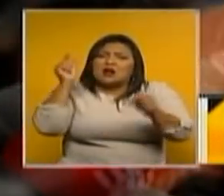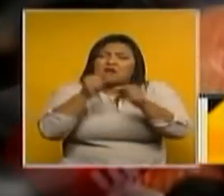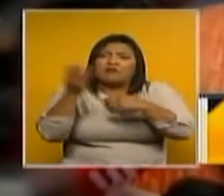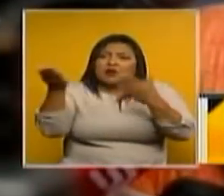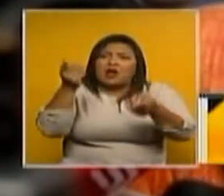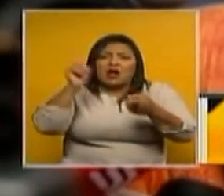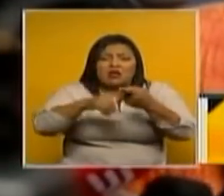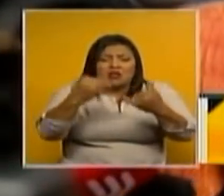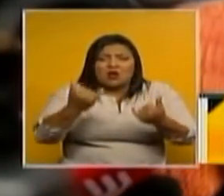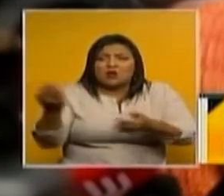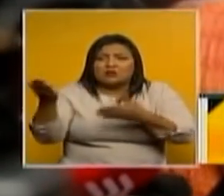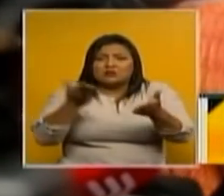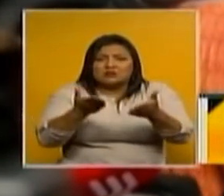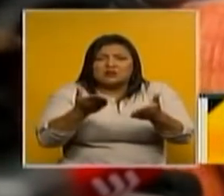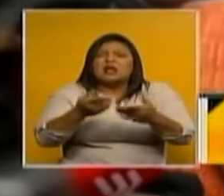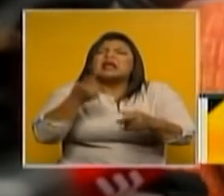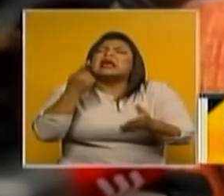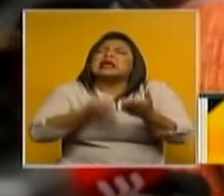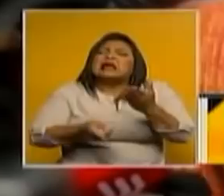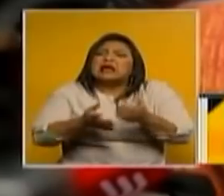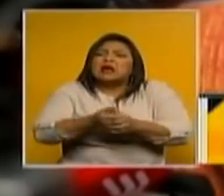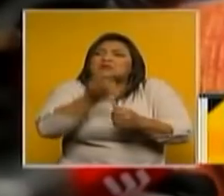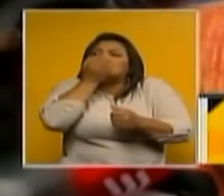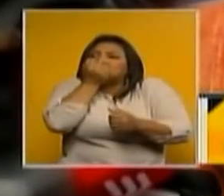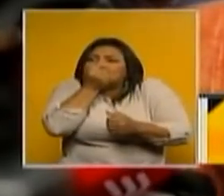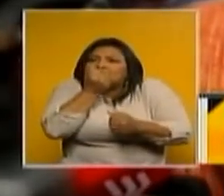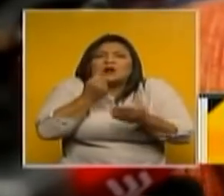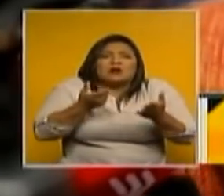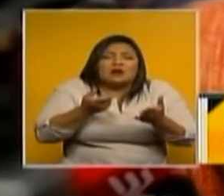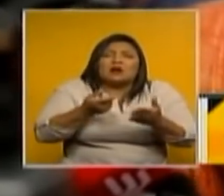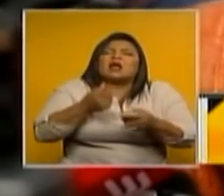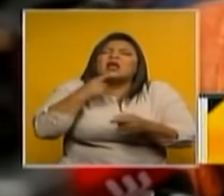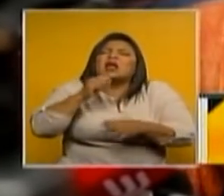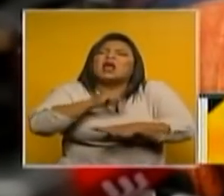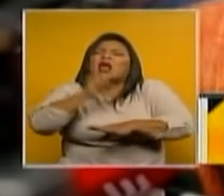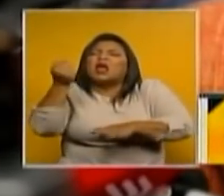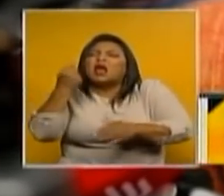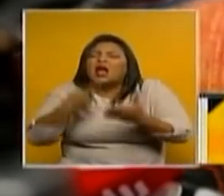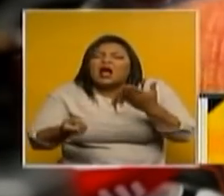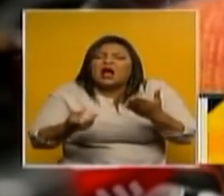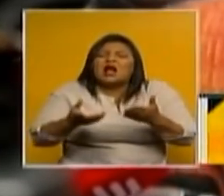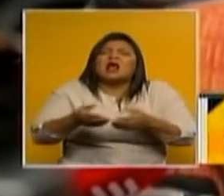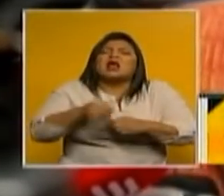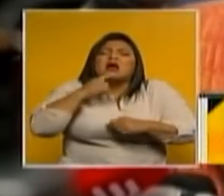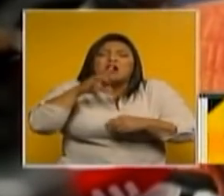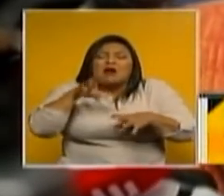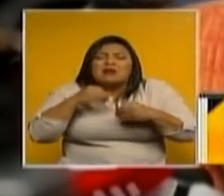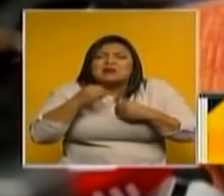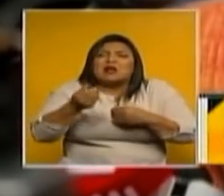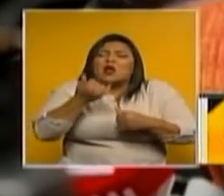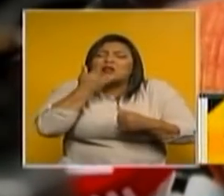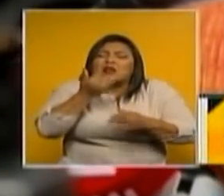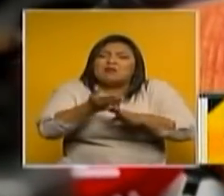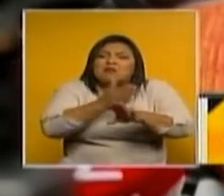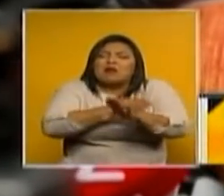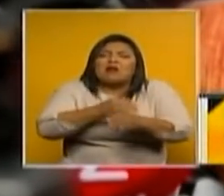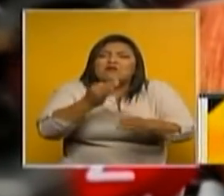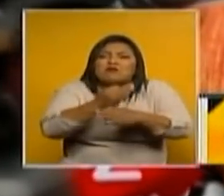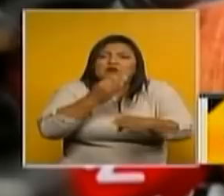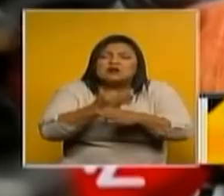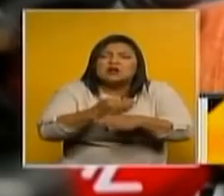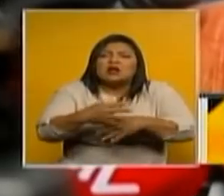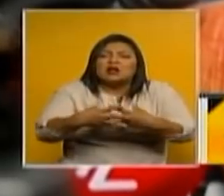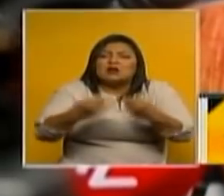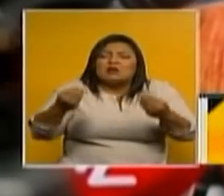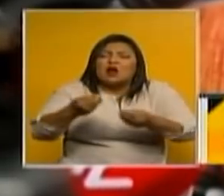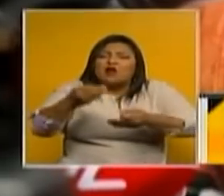ahora. ¿Qué gana con ocultar? ¿Qué gana con haber permitido que ministros, funcionarios públicos, hagan desaparecer